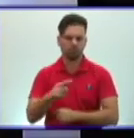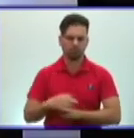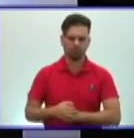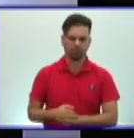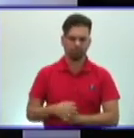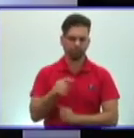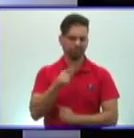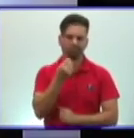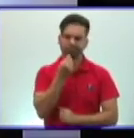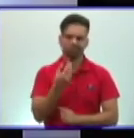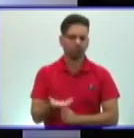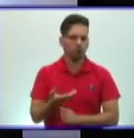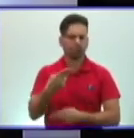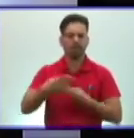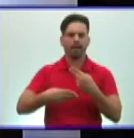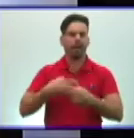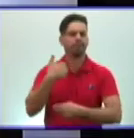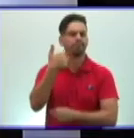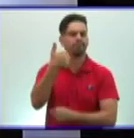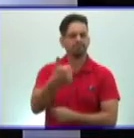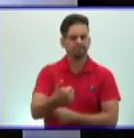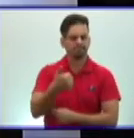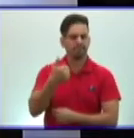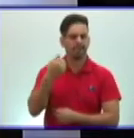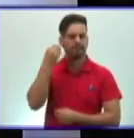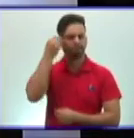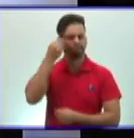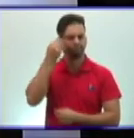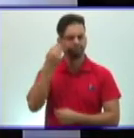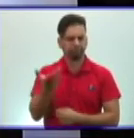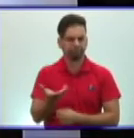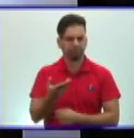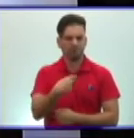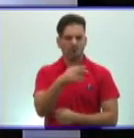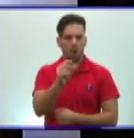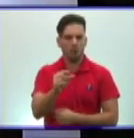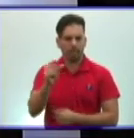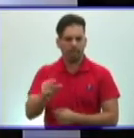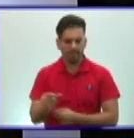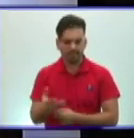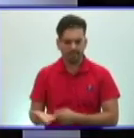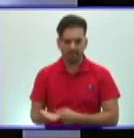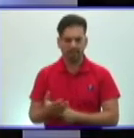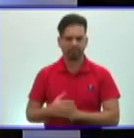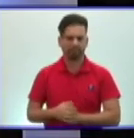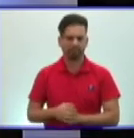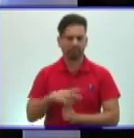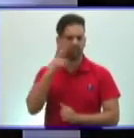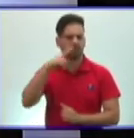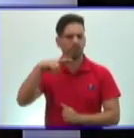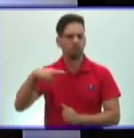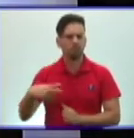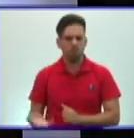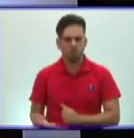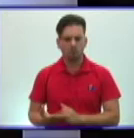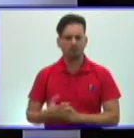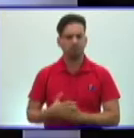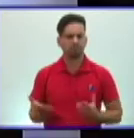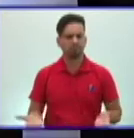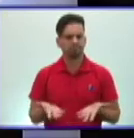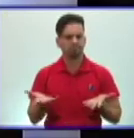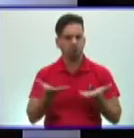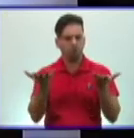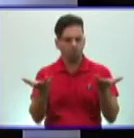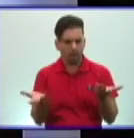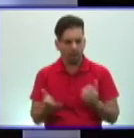se haga bien, no importa el grado de humanidad que se busque o que se promueva o que se